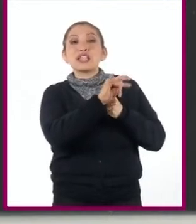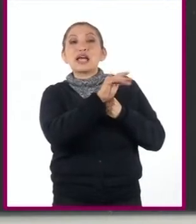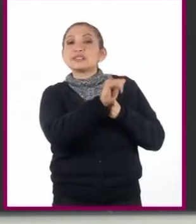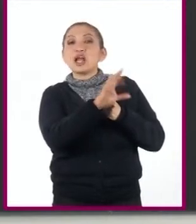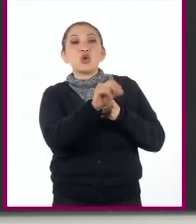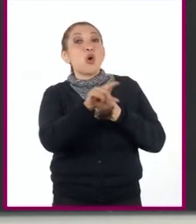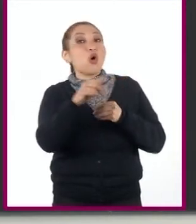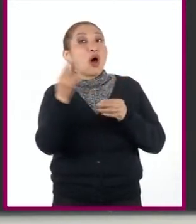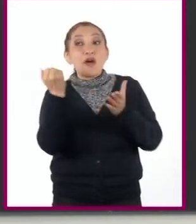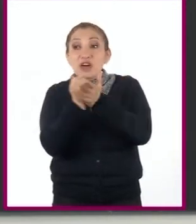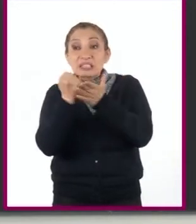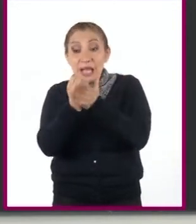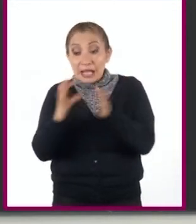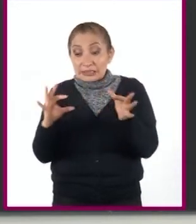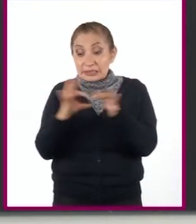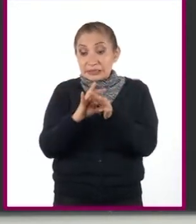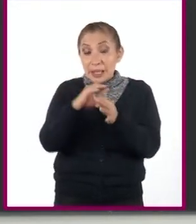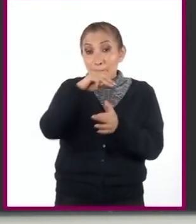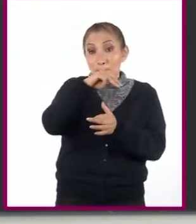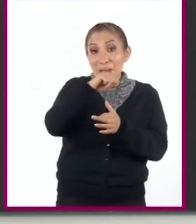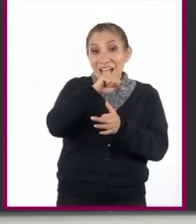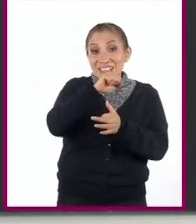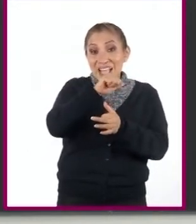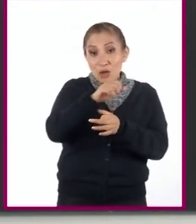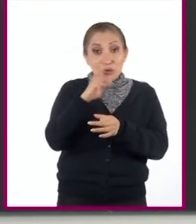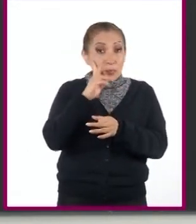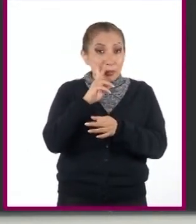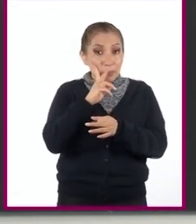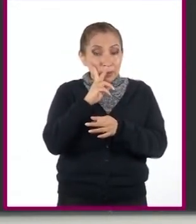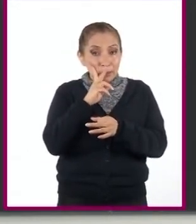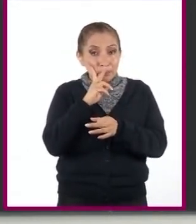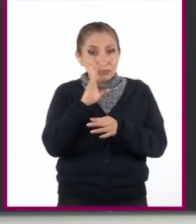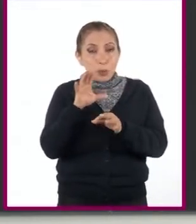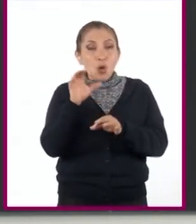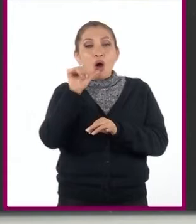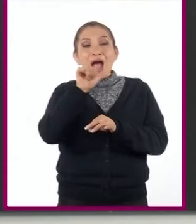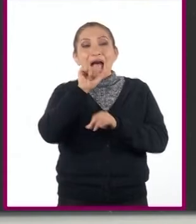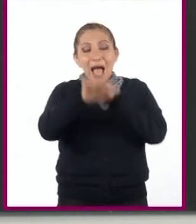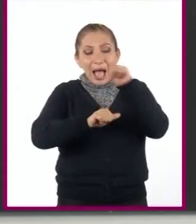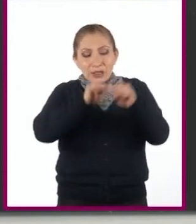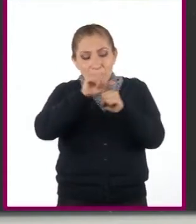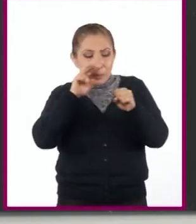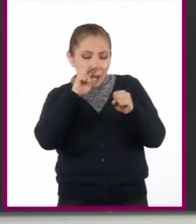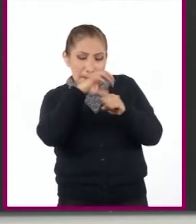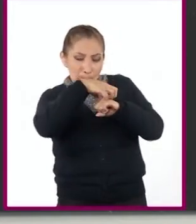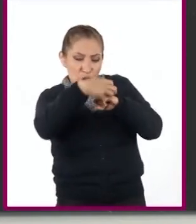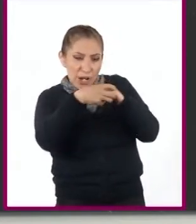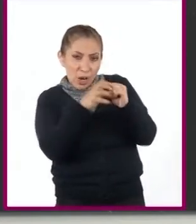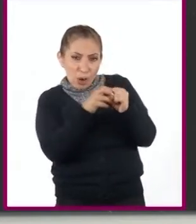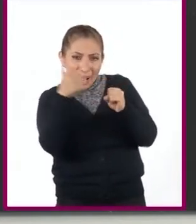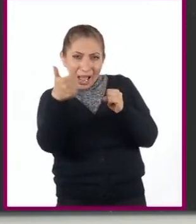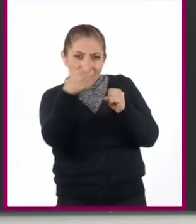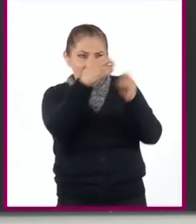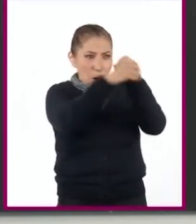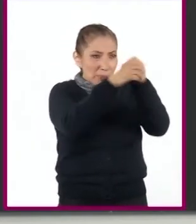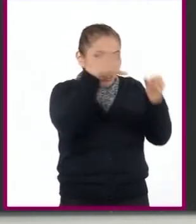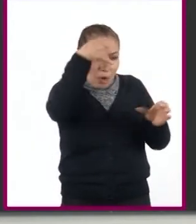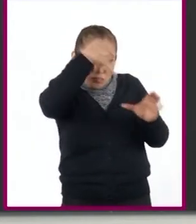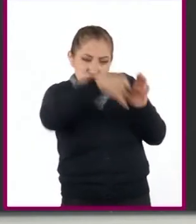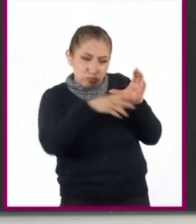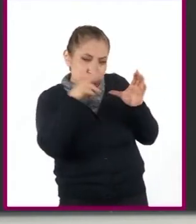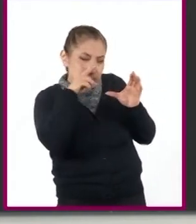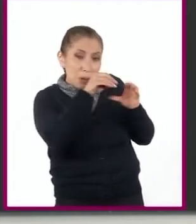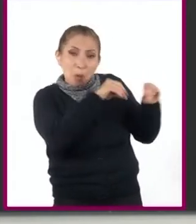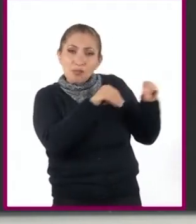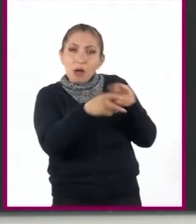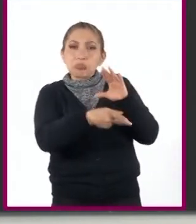no depende de la masa de una muestra. A nivel atómico, las moléculas en cada objeto están